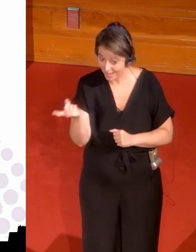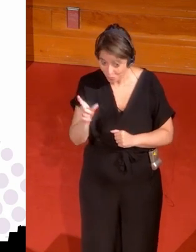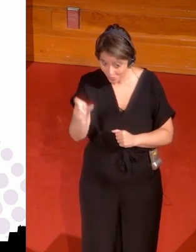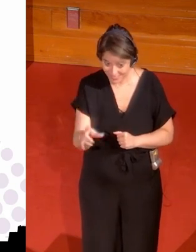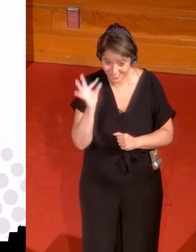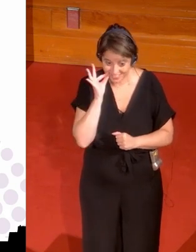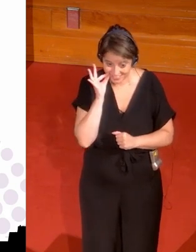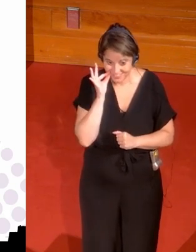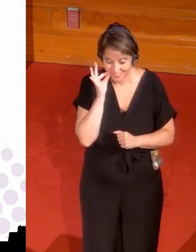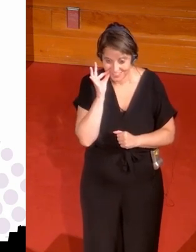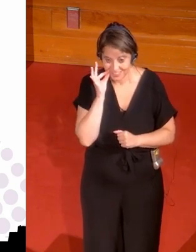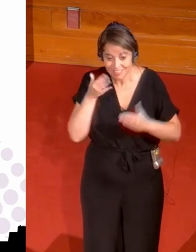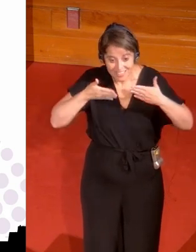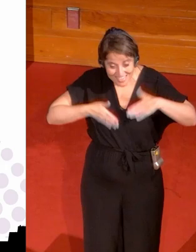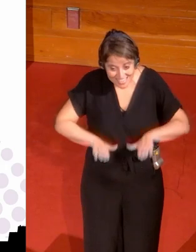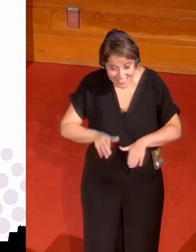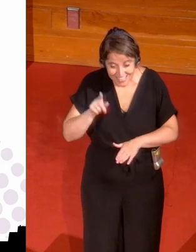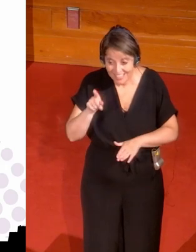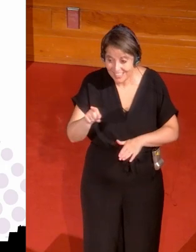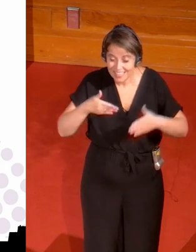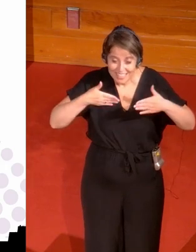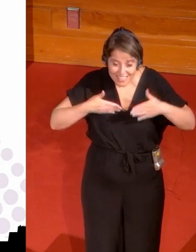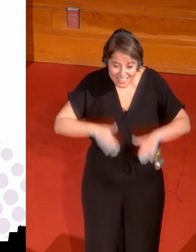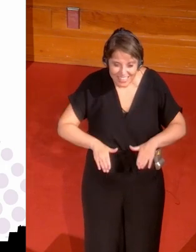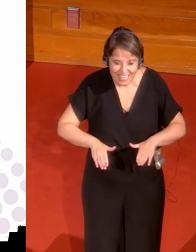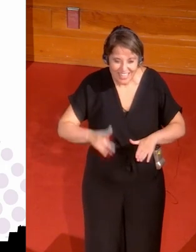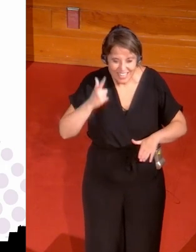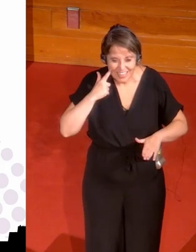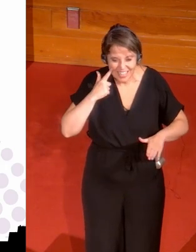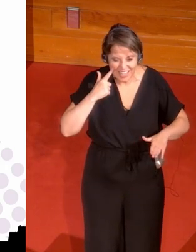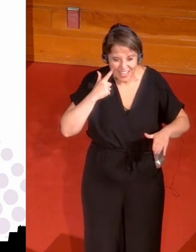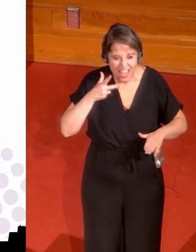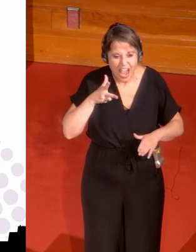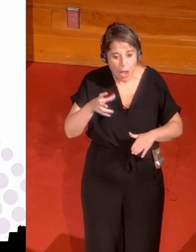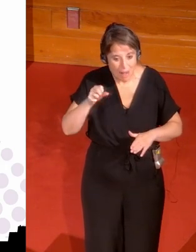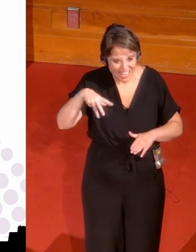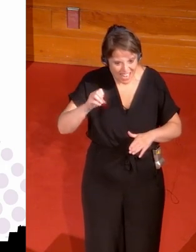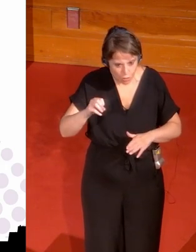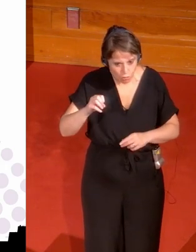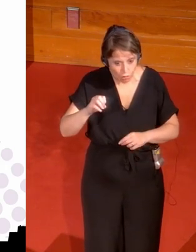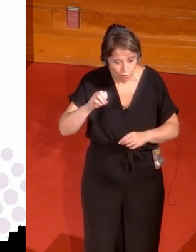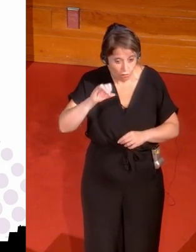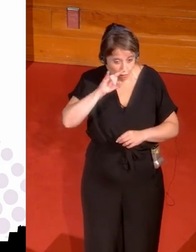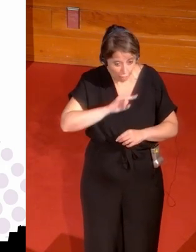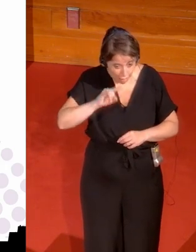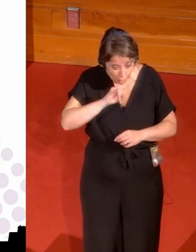eh que es hija de jamaicano negro y de madre